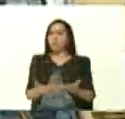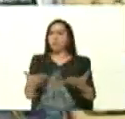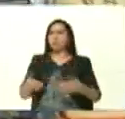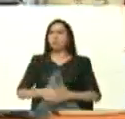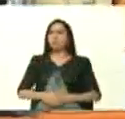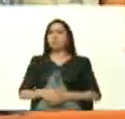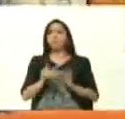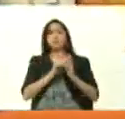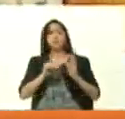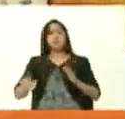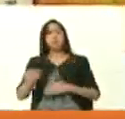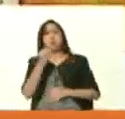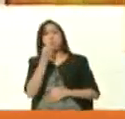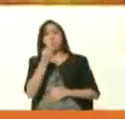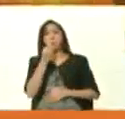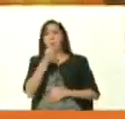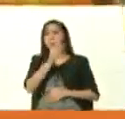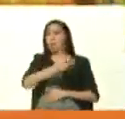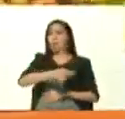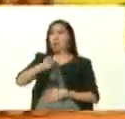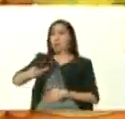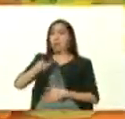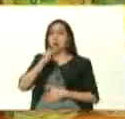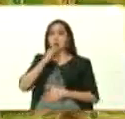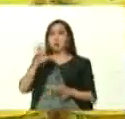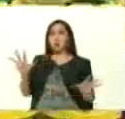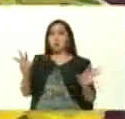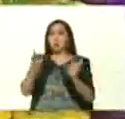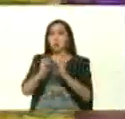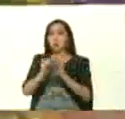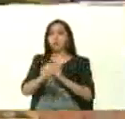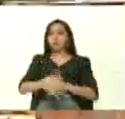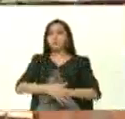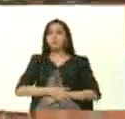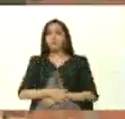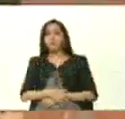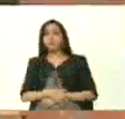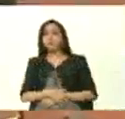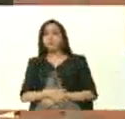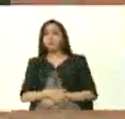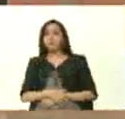el derecho a la alimentación. Esta es la información que nosotros podemos compartir con ustedes a